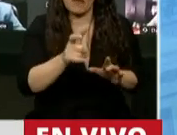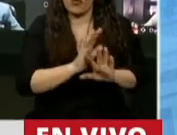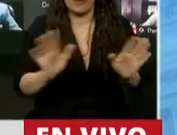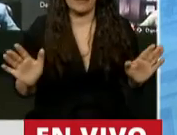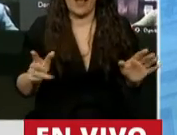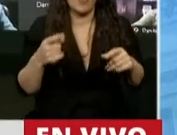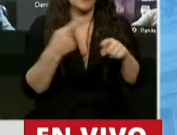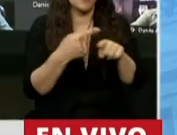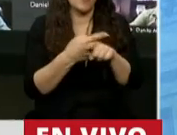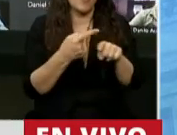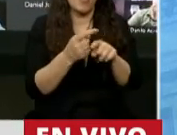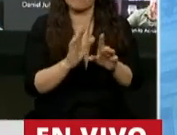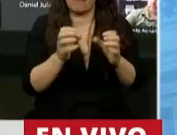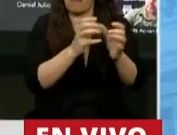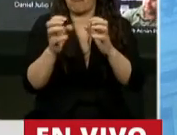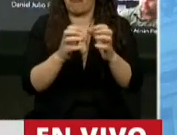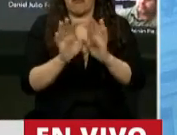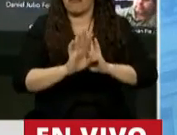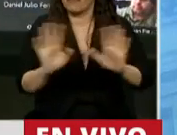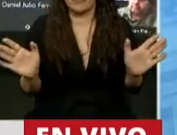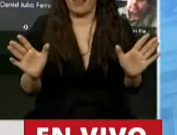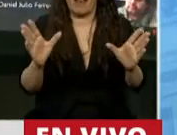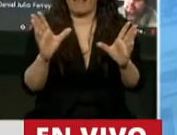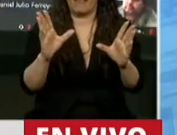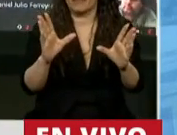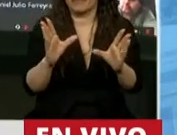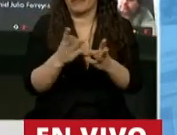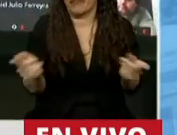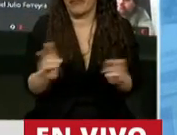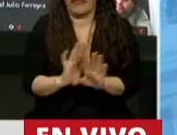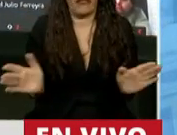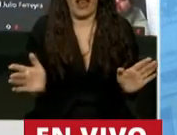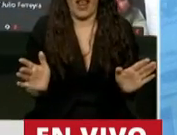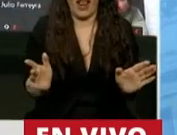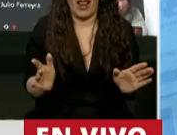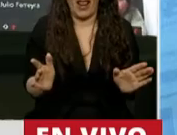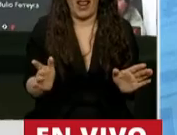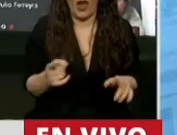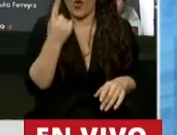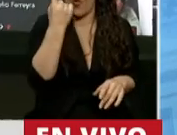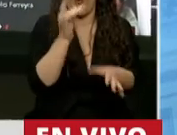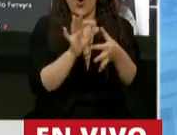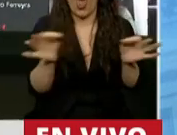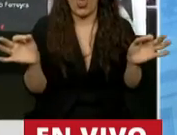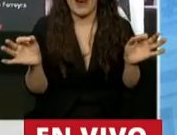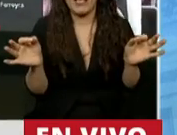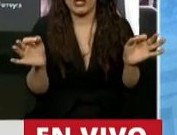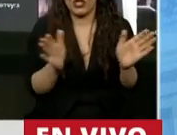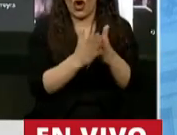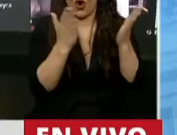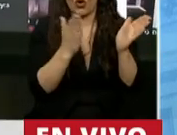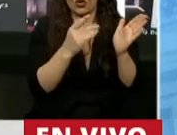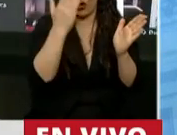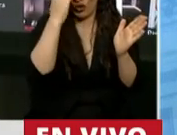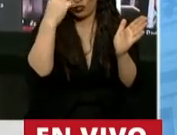se agota la discusión parlamentaria que tenemos frente a nosotros con esa sola oración de la constitución